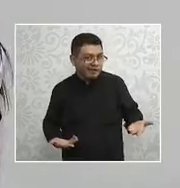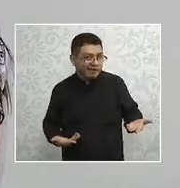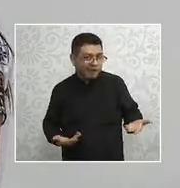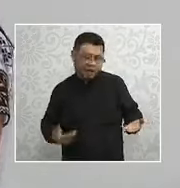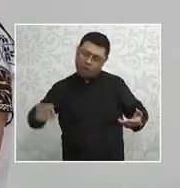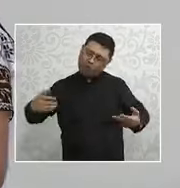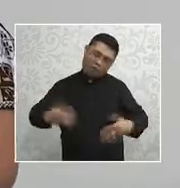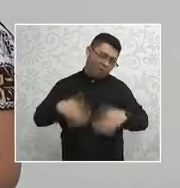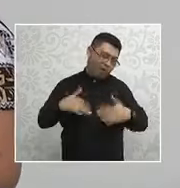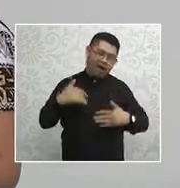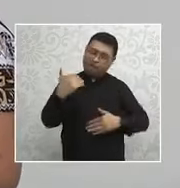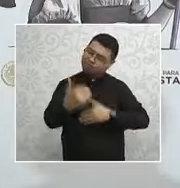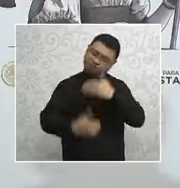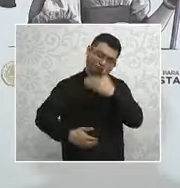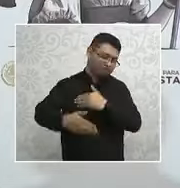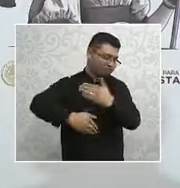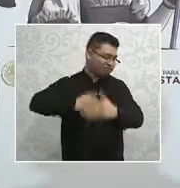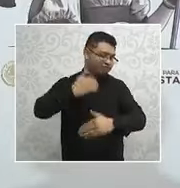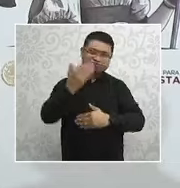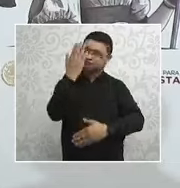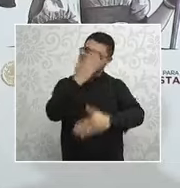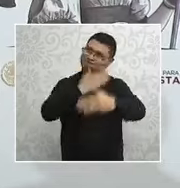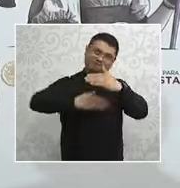muy contentas y